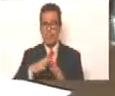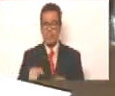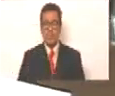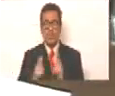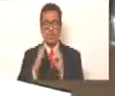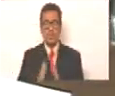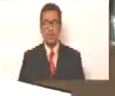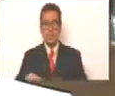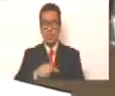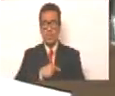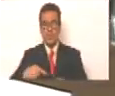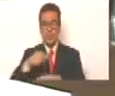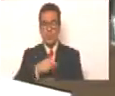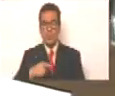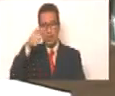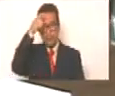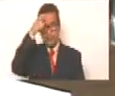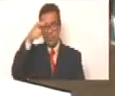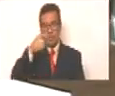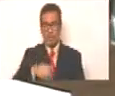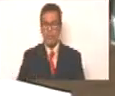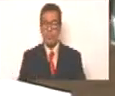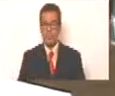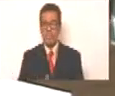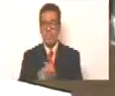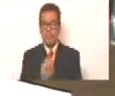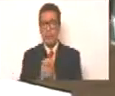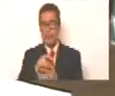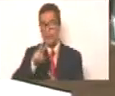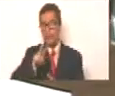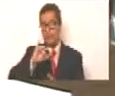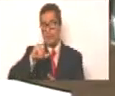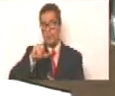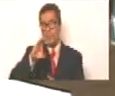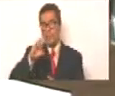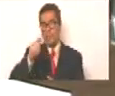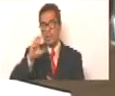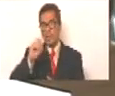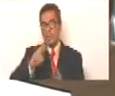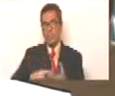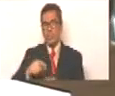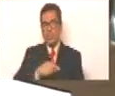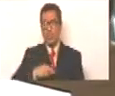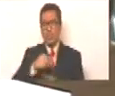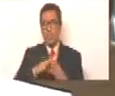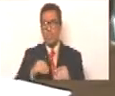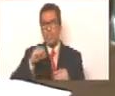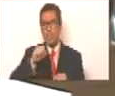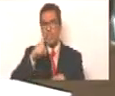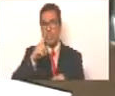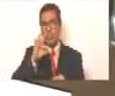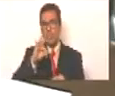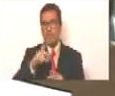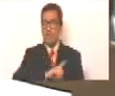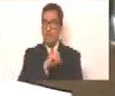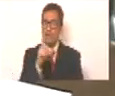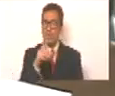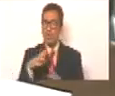del estado Falcón, compañero Víctor Clar, al gobernador Adolfo Pereira del estado Lara, a sus